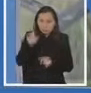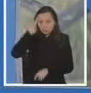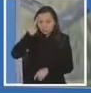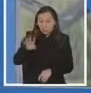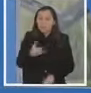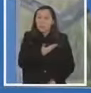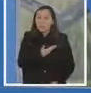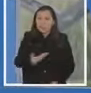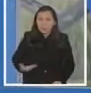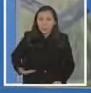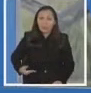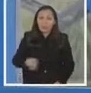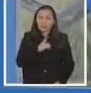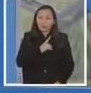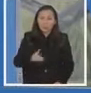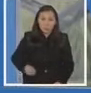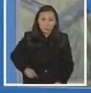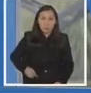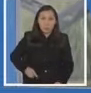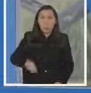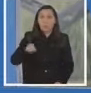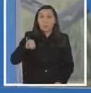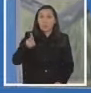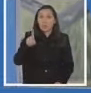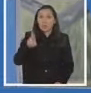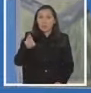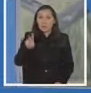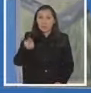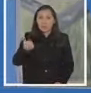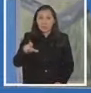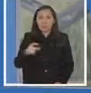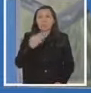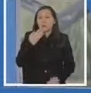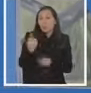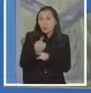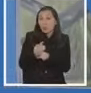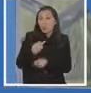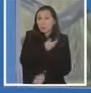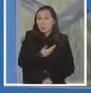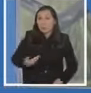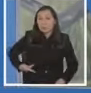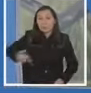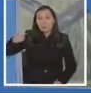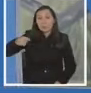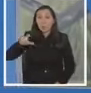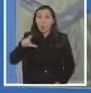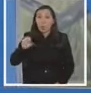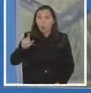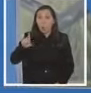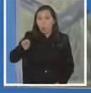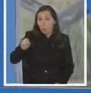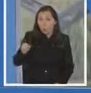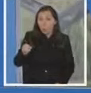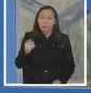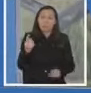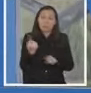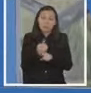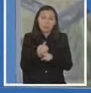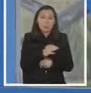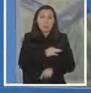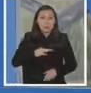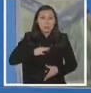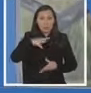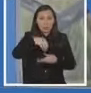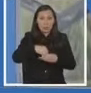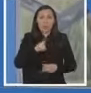sabe el presidente de la Cámara, Vlado Mirosevic, que ha estado conversando con el presidente del Senado, Juan Antonio Coloma, respecto a este tema, y con la ministra del Interior,